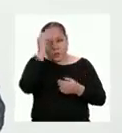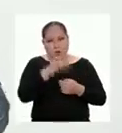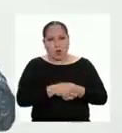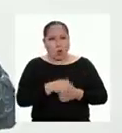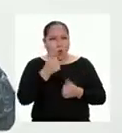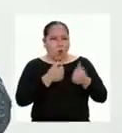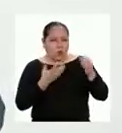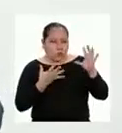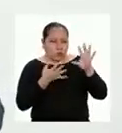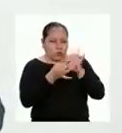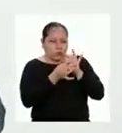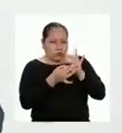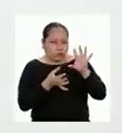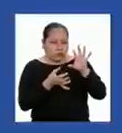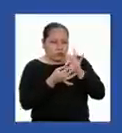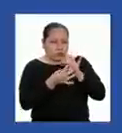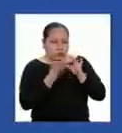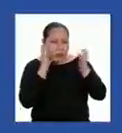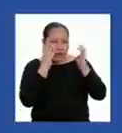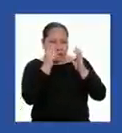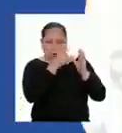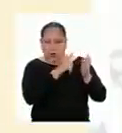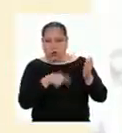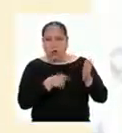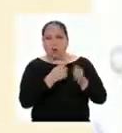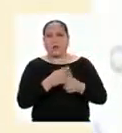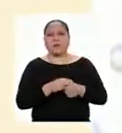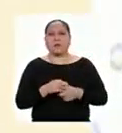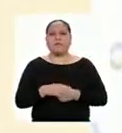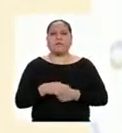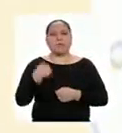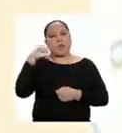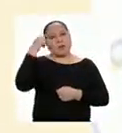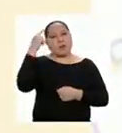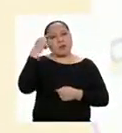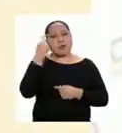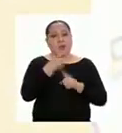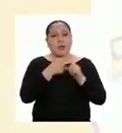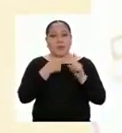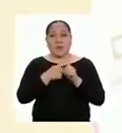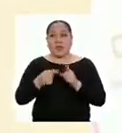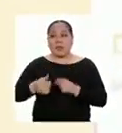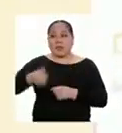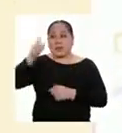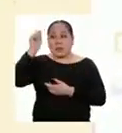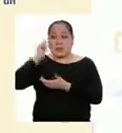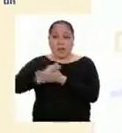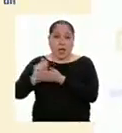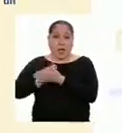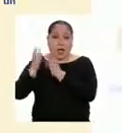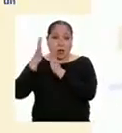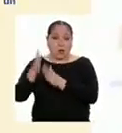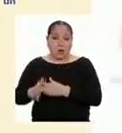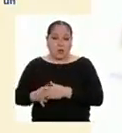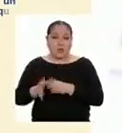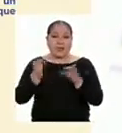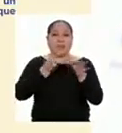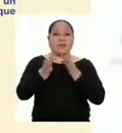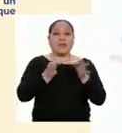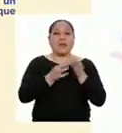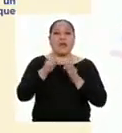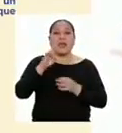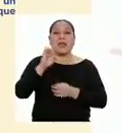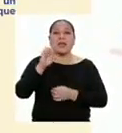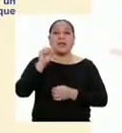tienen en común todas estas ideas? Diría que diversos autores definen a la resiliencia como un proceso interactivo